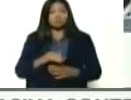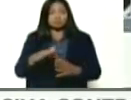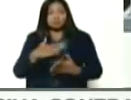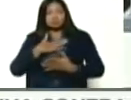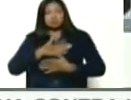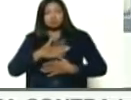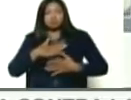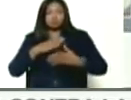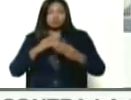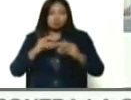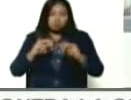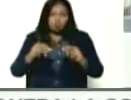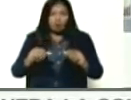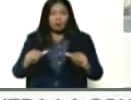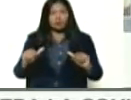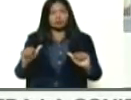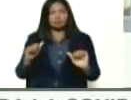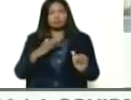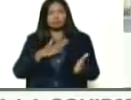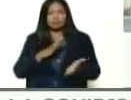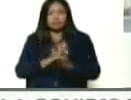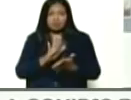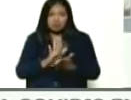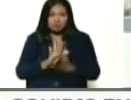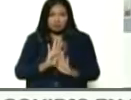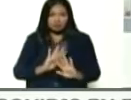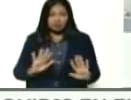digamos tranquilo pues suave